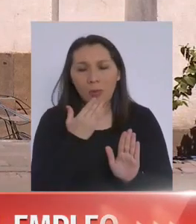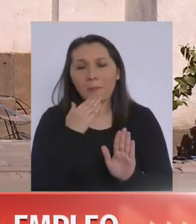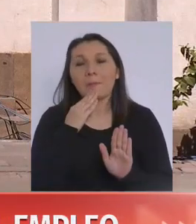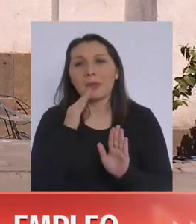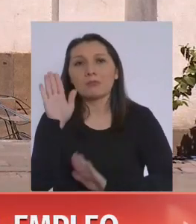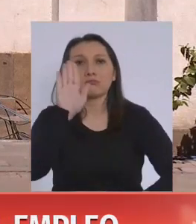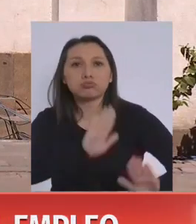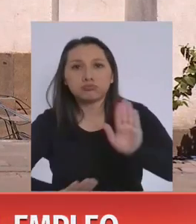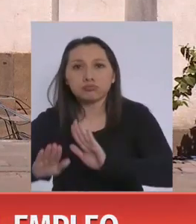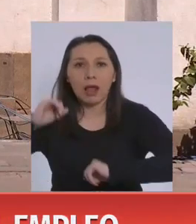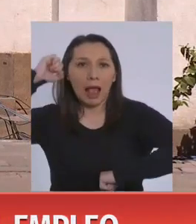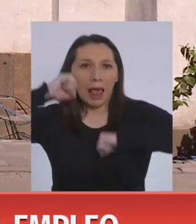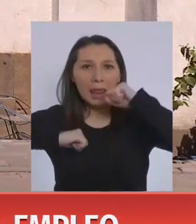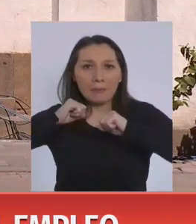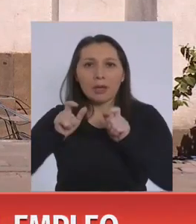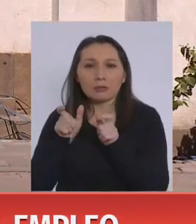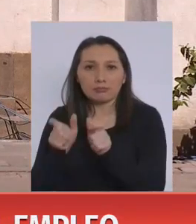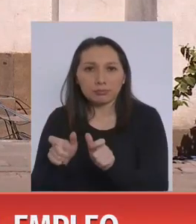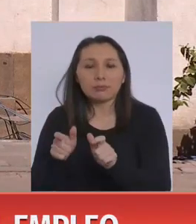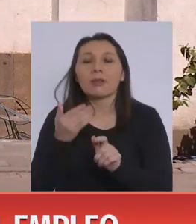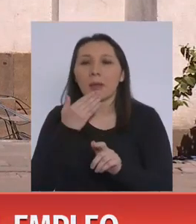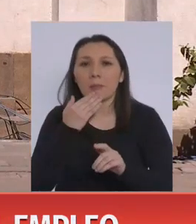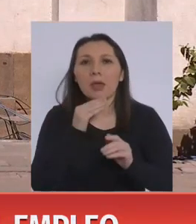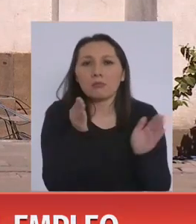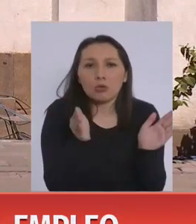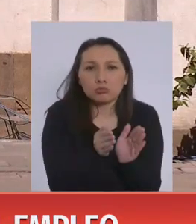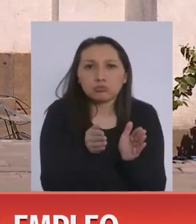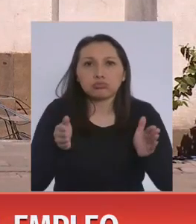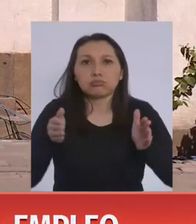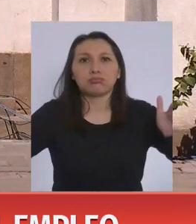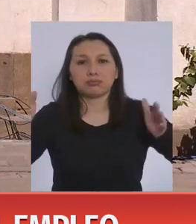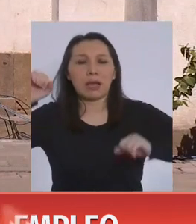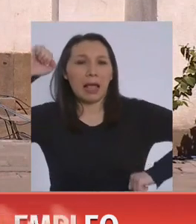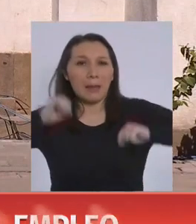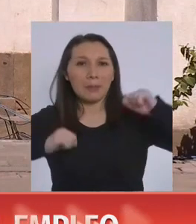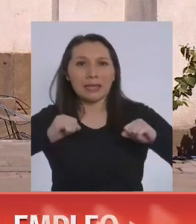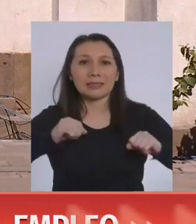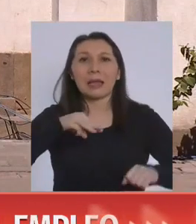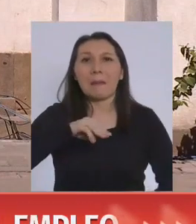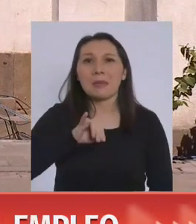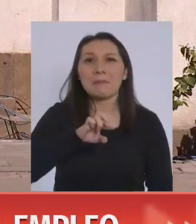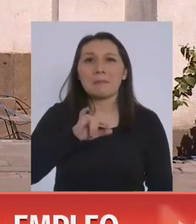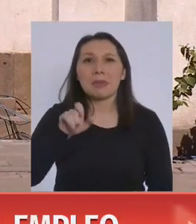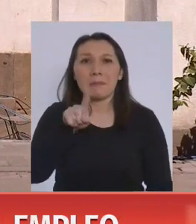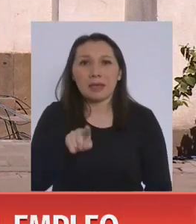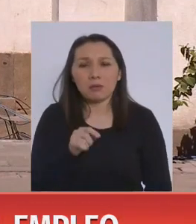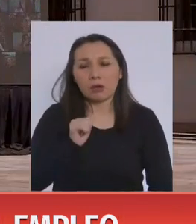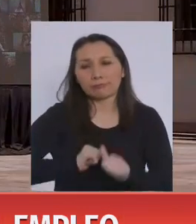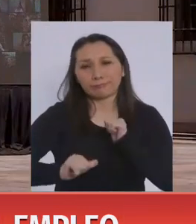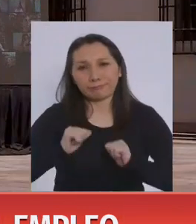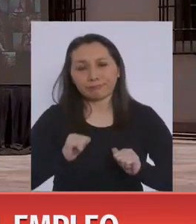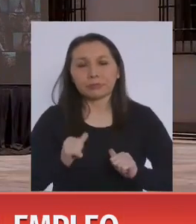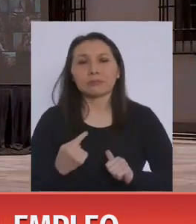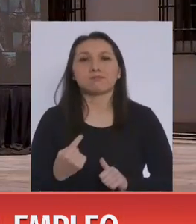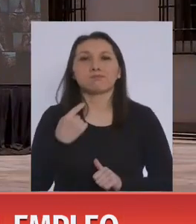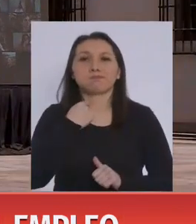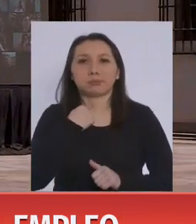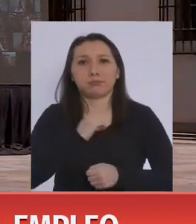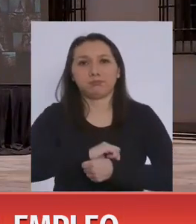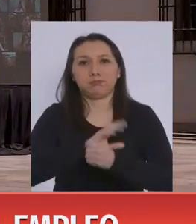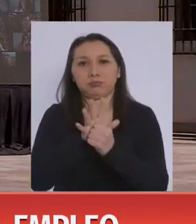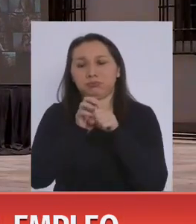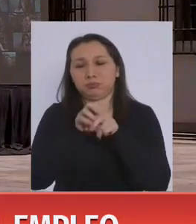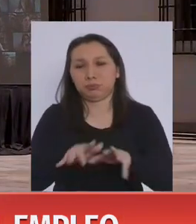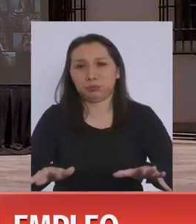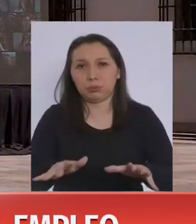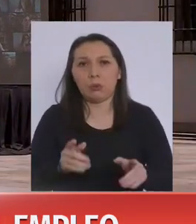protege a las empresas, y especialmente las micro, pequeñas y medianas, que han sufrido los efectos de esta pandemia